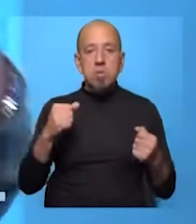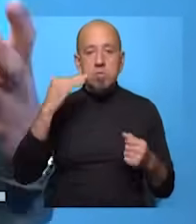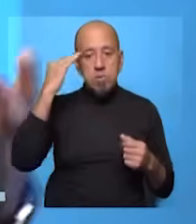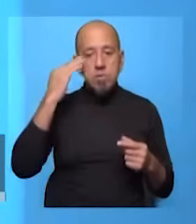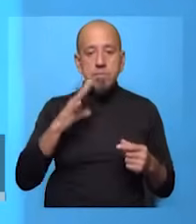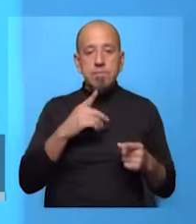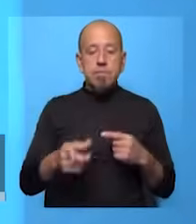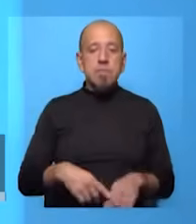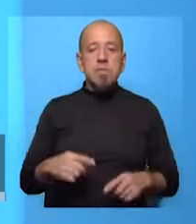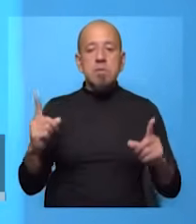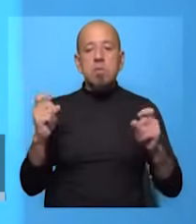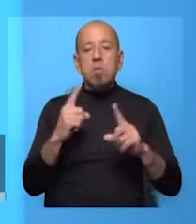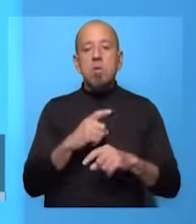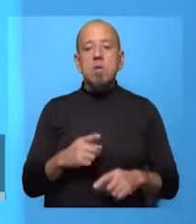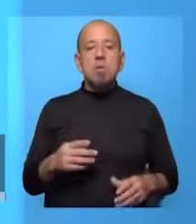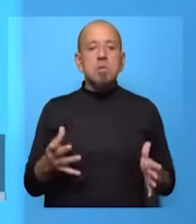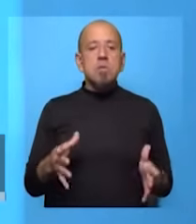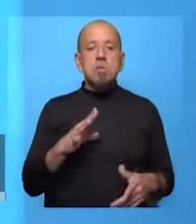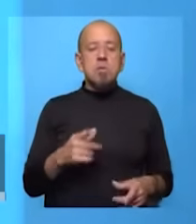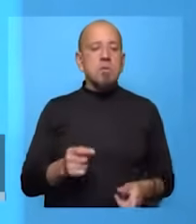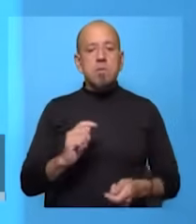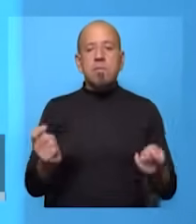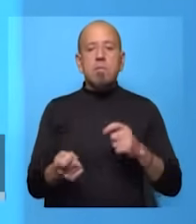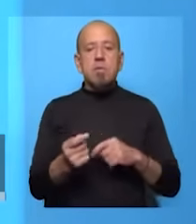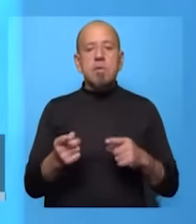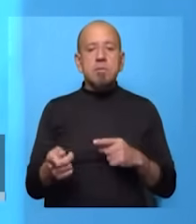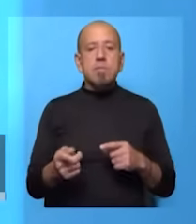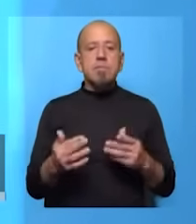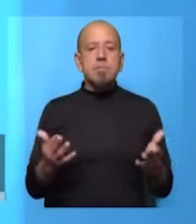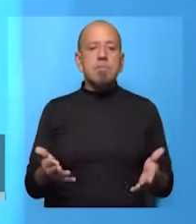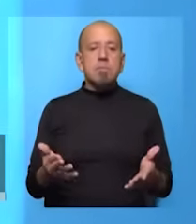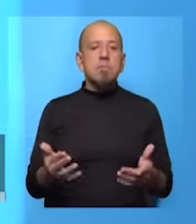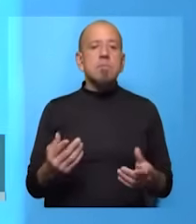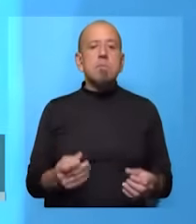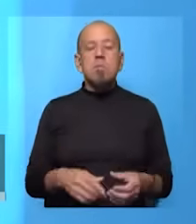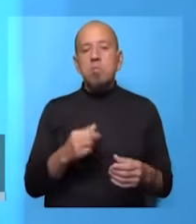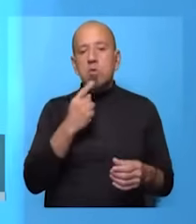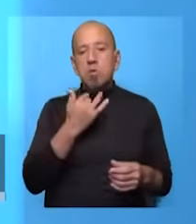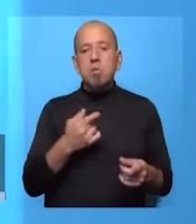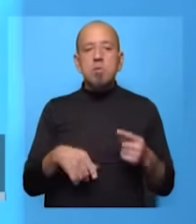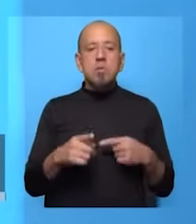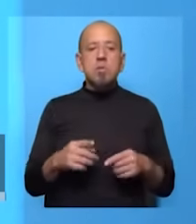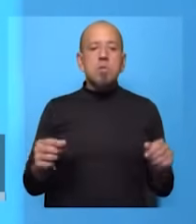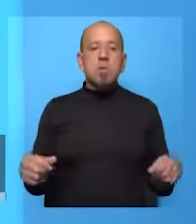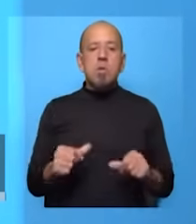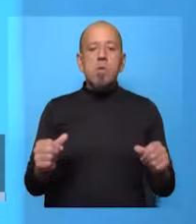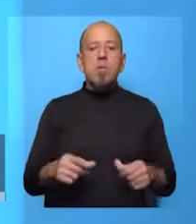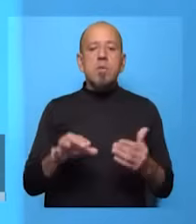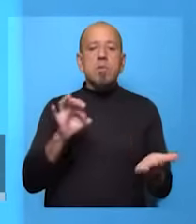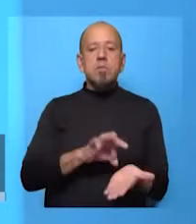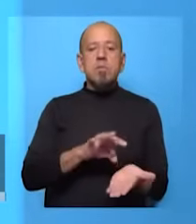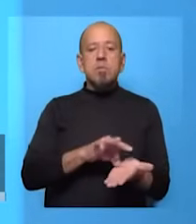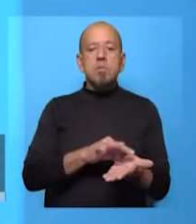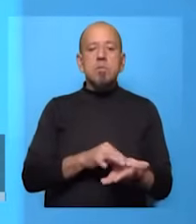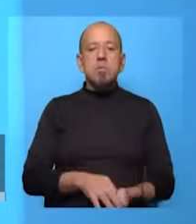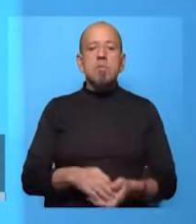conjunto de dificultades que hay en el país que hay que transformarlas si el Uruguay tiene que tomar decisiones fuertes por ejemplo generar un sistema de riesgo para aumentar